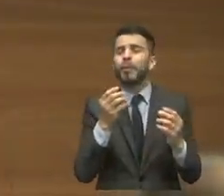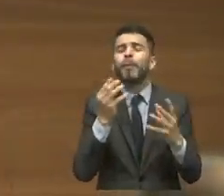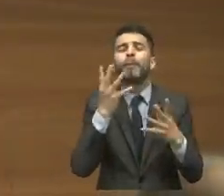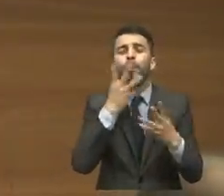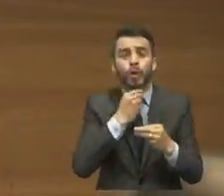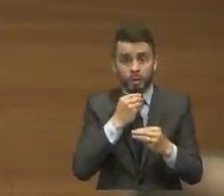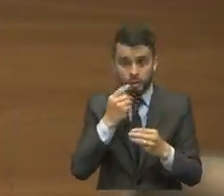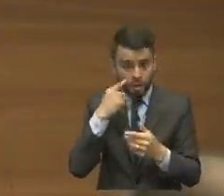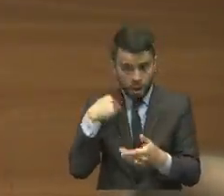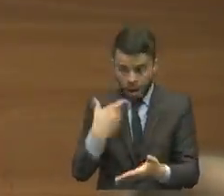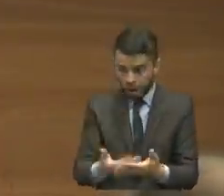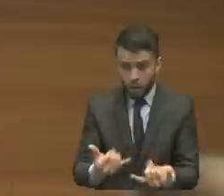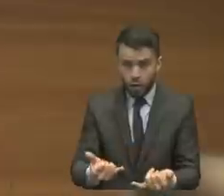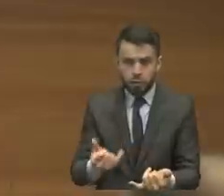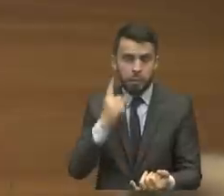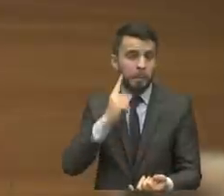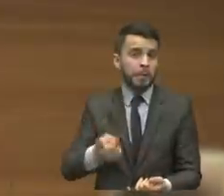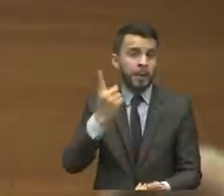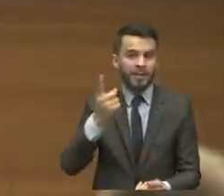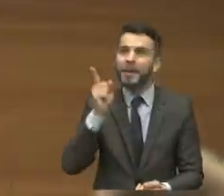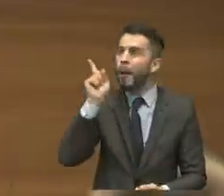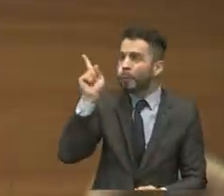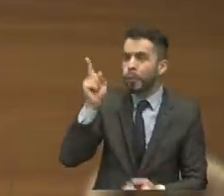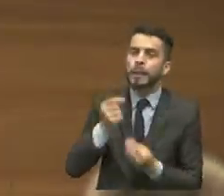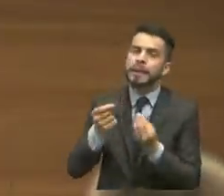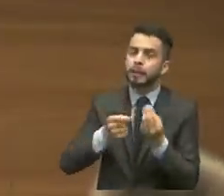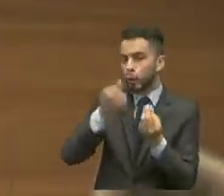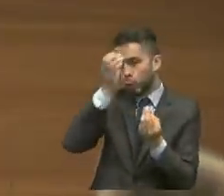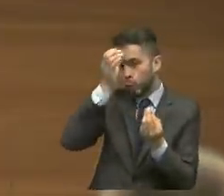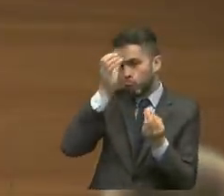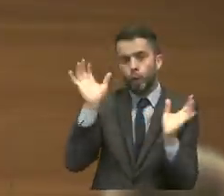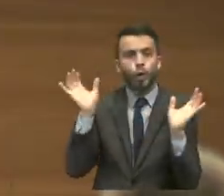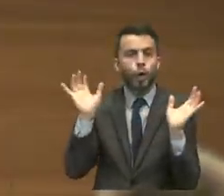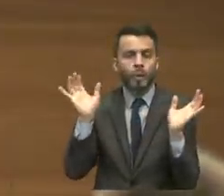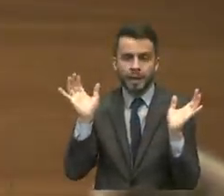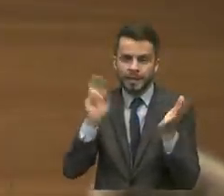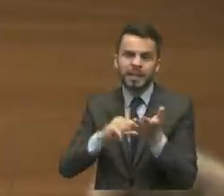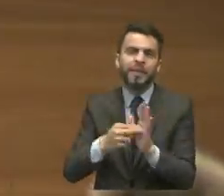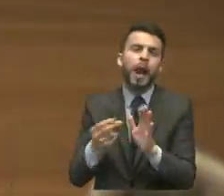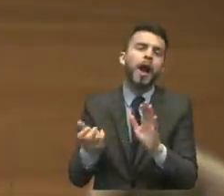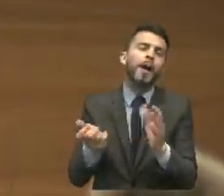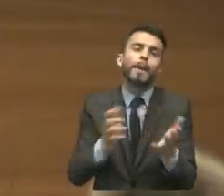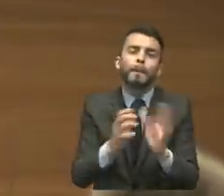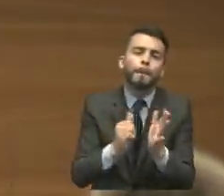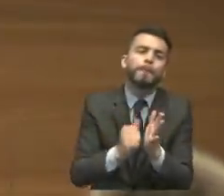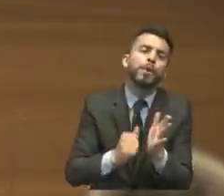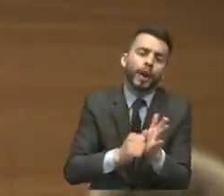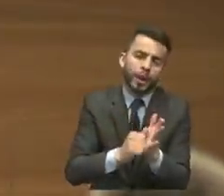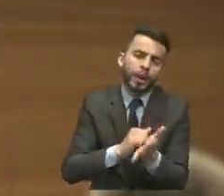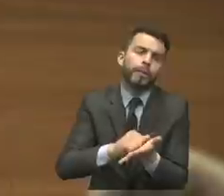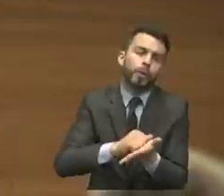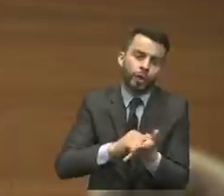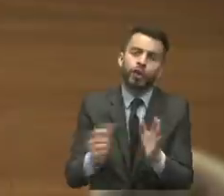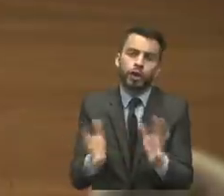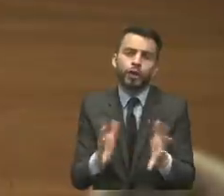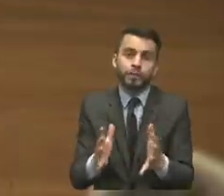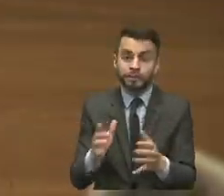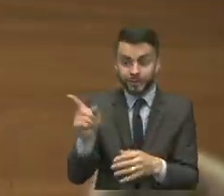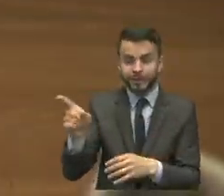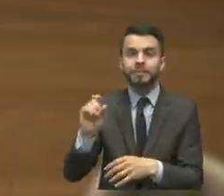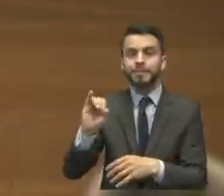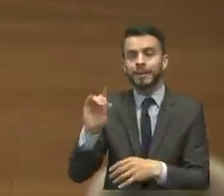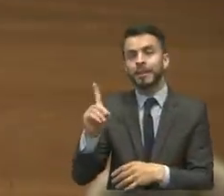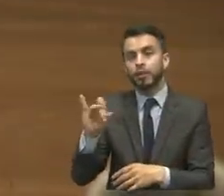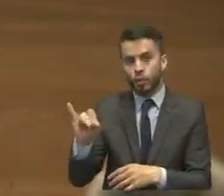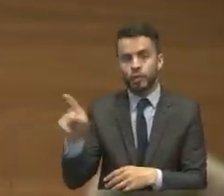hasta hoy. Hoy hemos presentado algunos de los diseños conceptuales, pero exactamente el tipo de diseño, material, etcétera, es el que va a contratar el IDU y el que